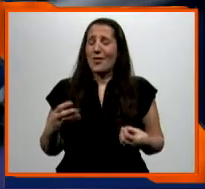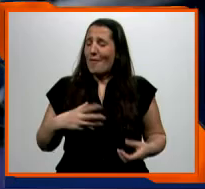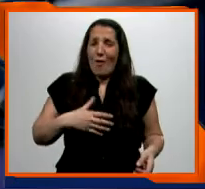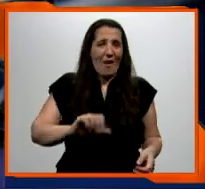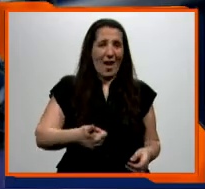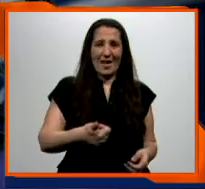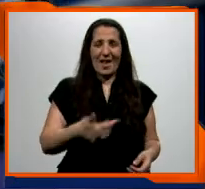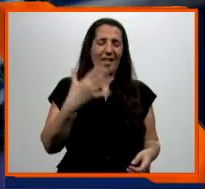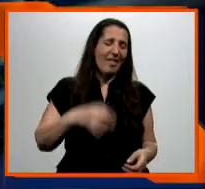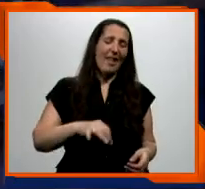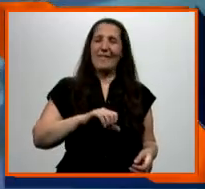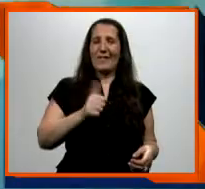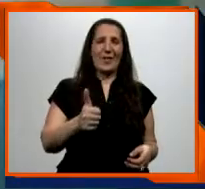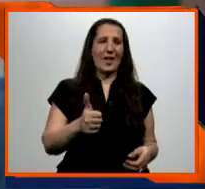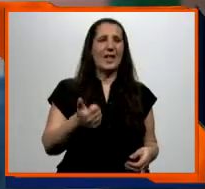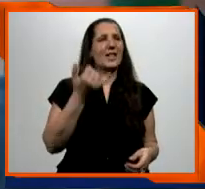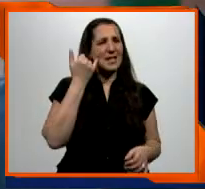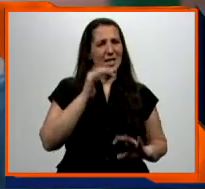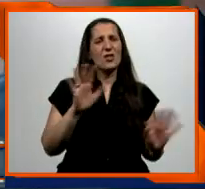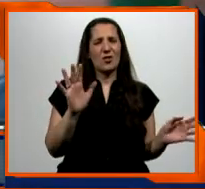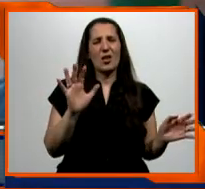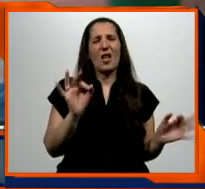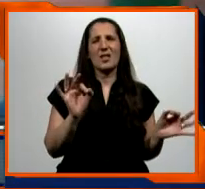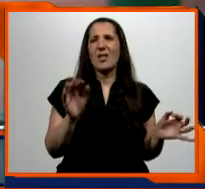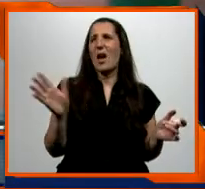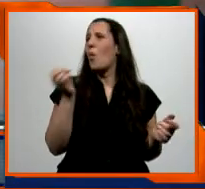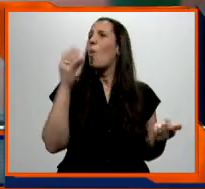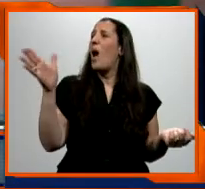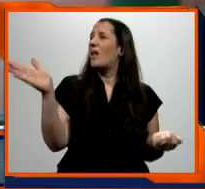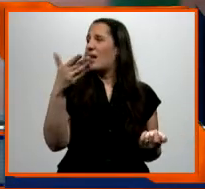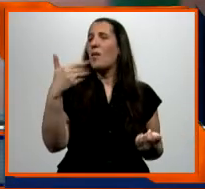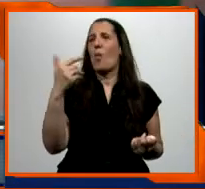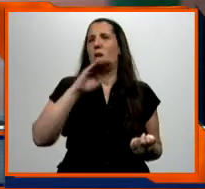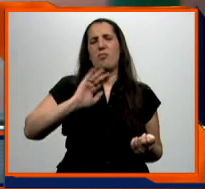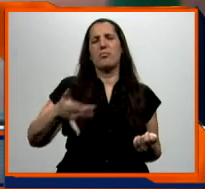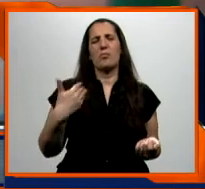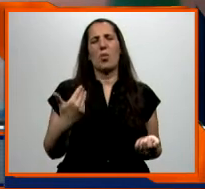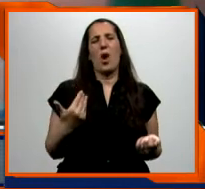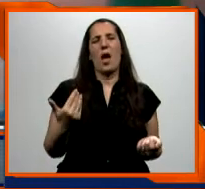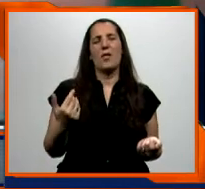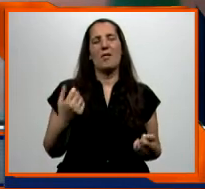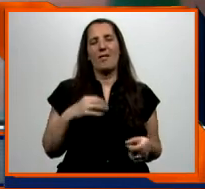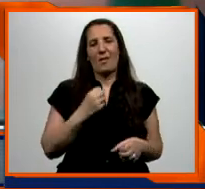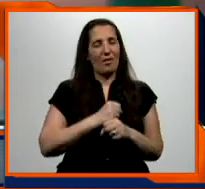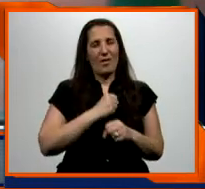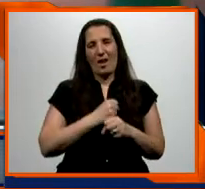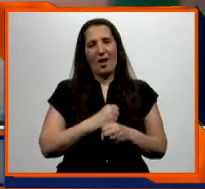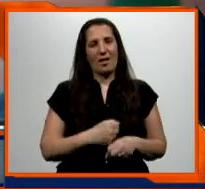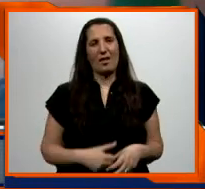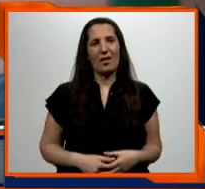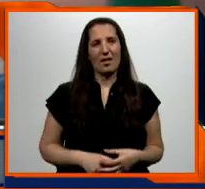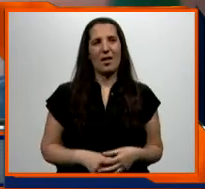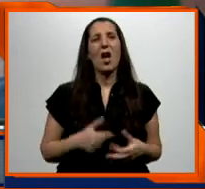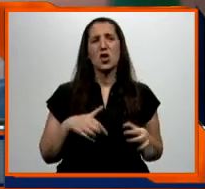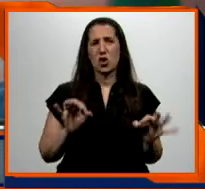de ir a ganar. Ya me hemos demostrado que le puedo ganar a cualquiera y eso es algo muy importante para trabajar sobre todo.